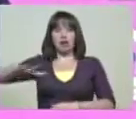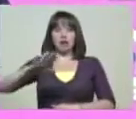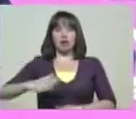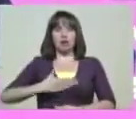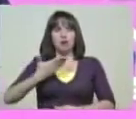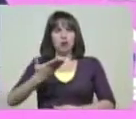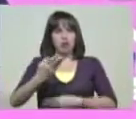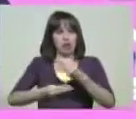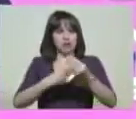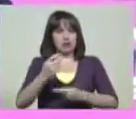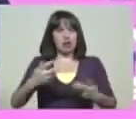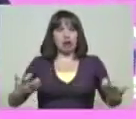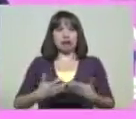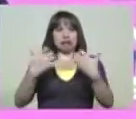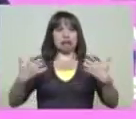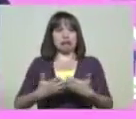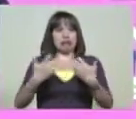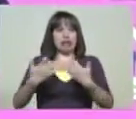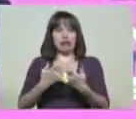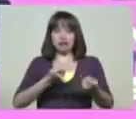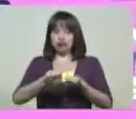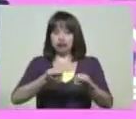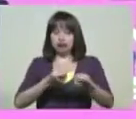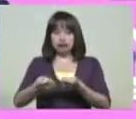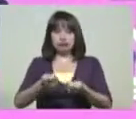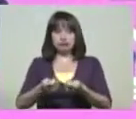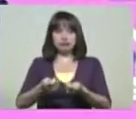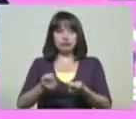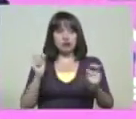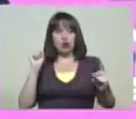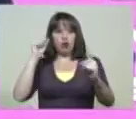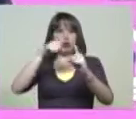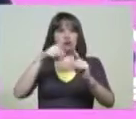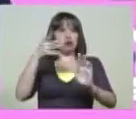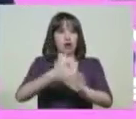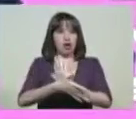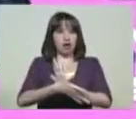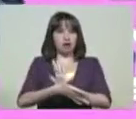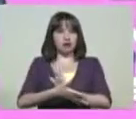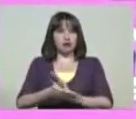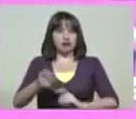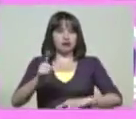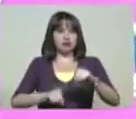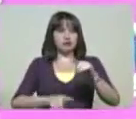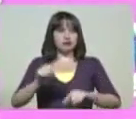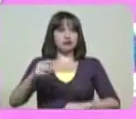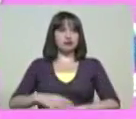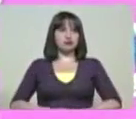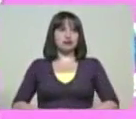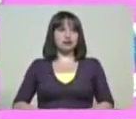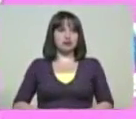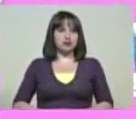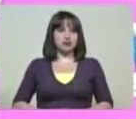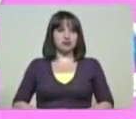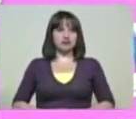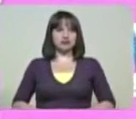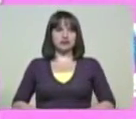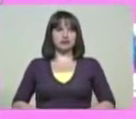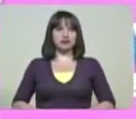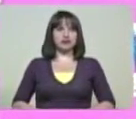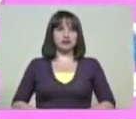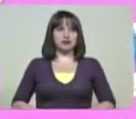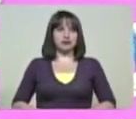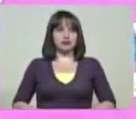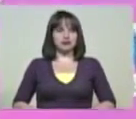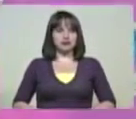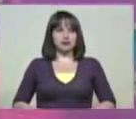toda la guerra criminal que hoy está siendo objeto cuando le cobran un producto 10 mil 15 mil por ciento más de lo que el